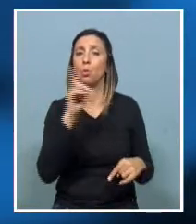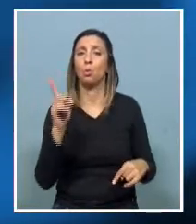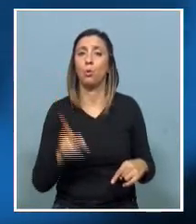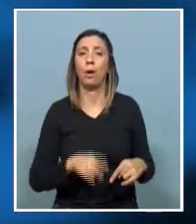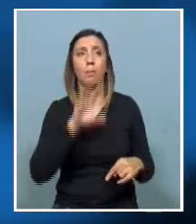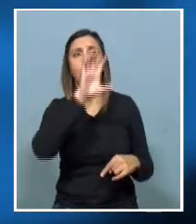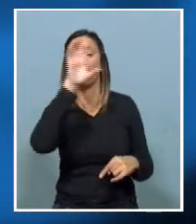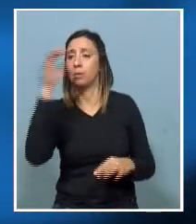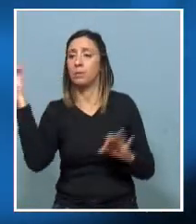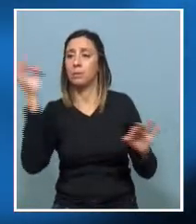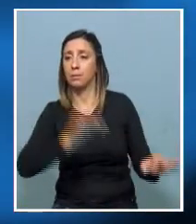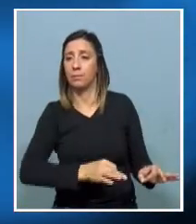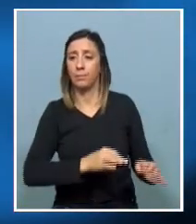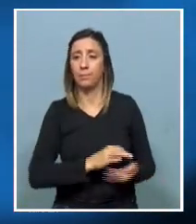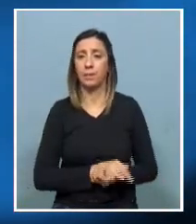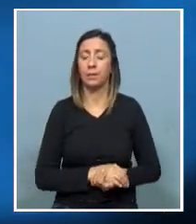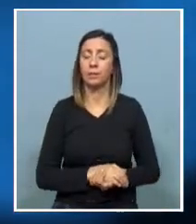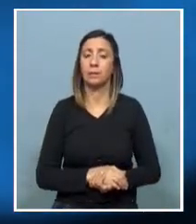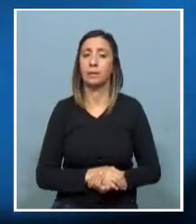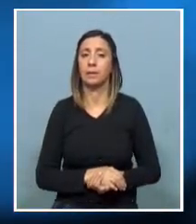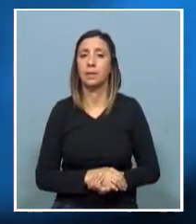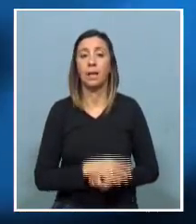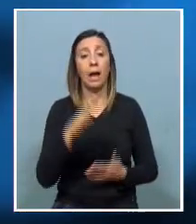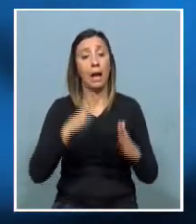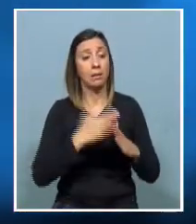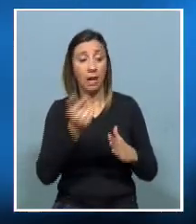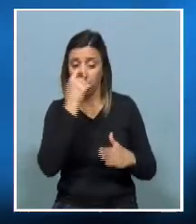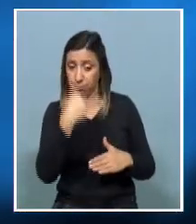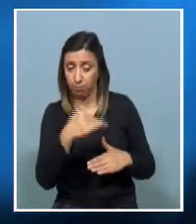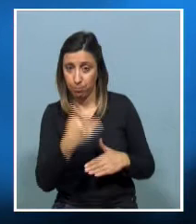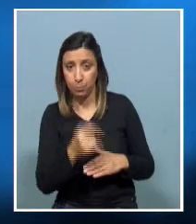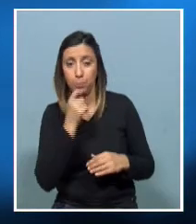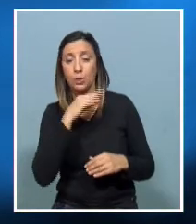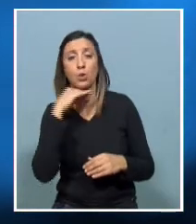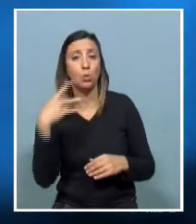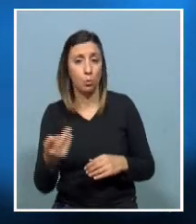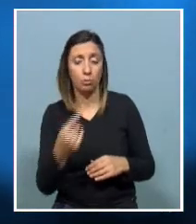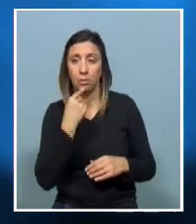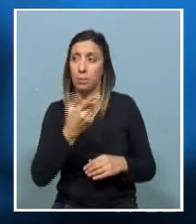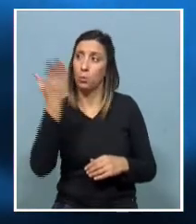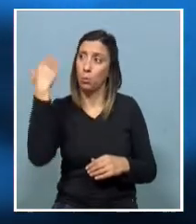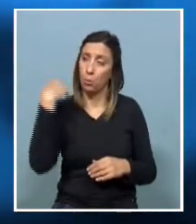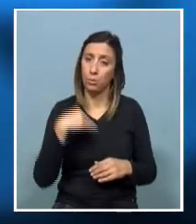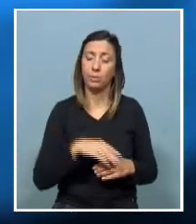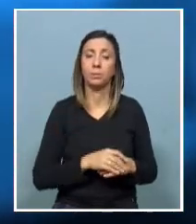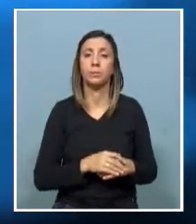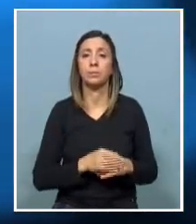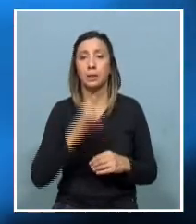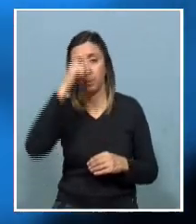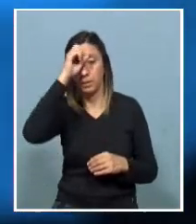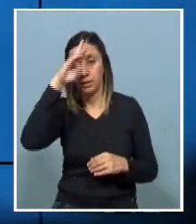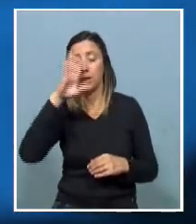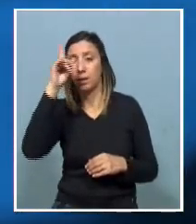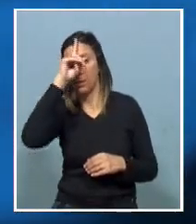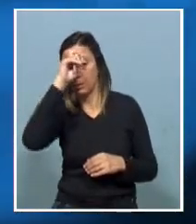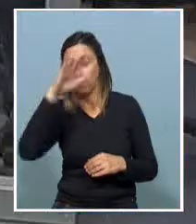país, con lo que es nada más y nada menos tener una unidad habitacional de inmediato. Caso de Justo Ará, como dijimos, tanto Pedernera para el